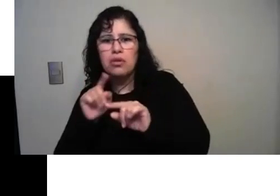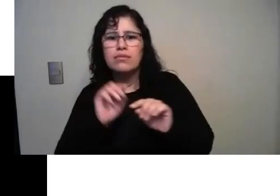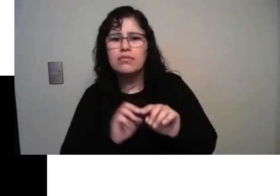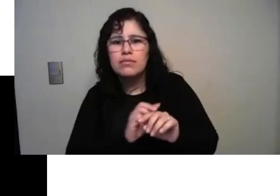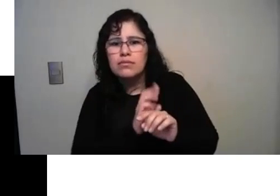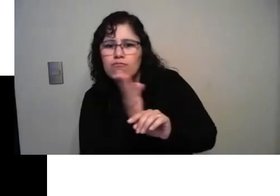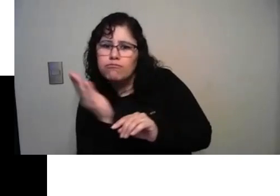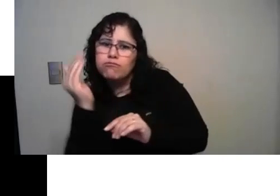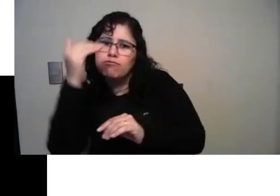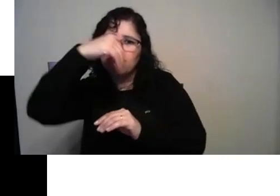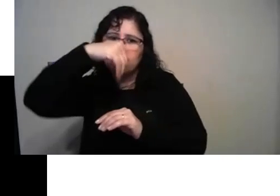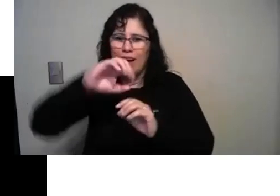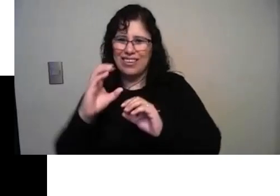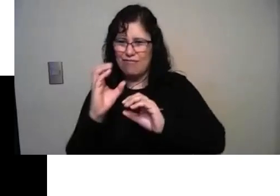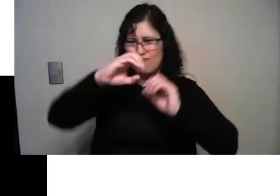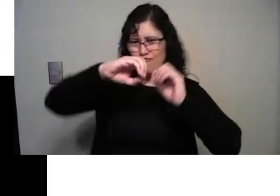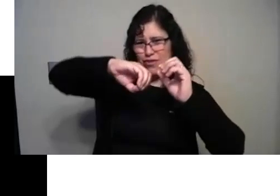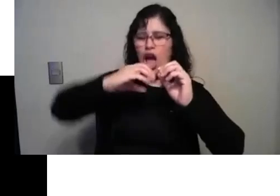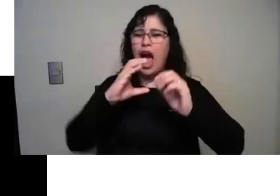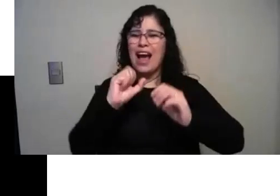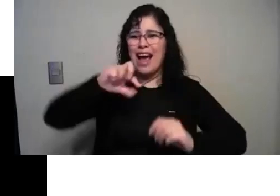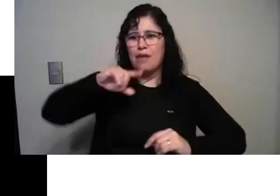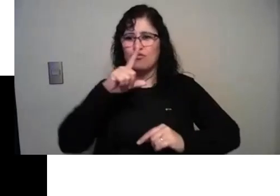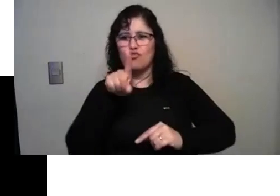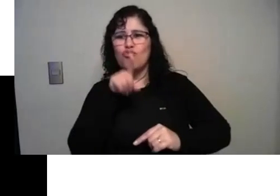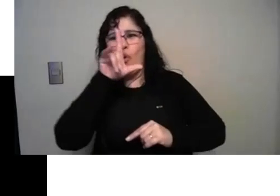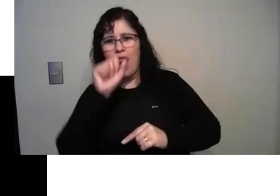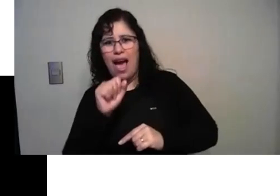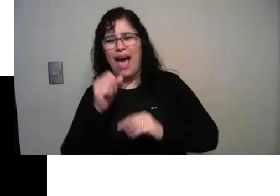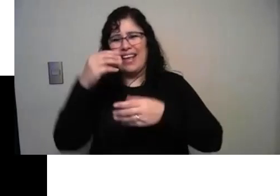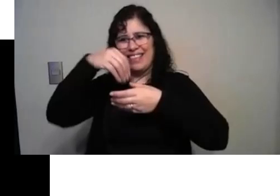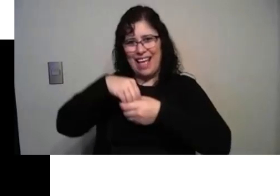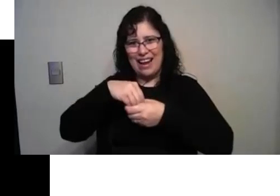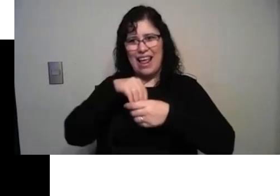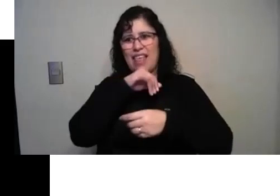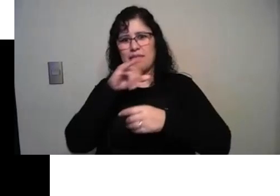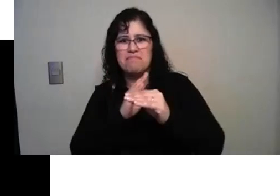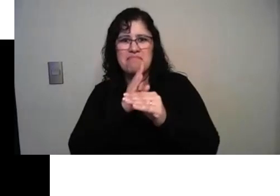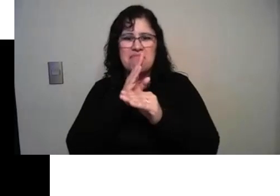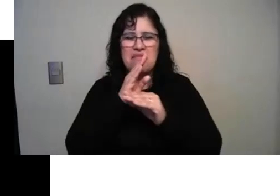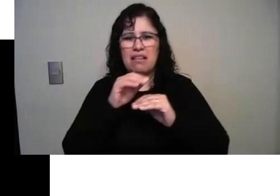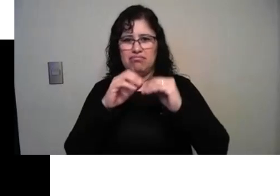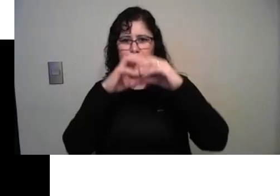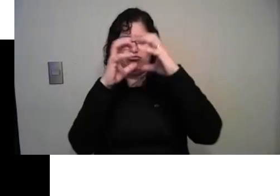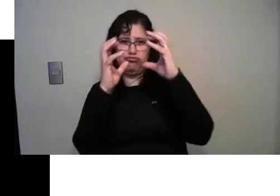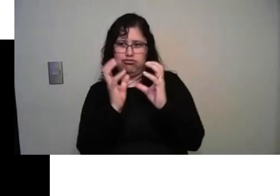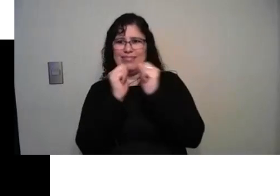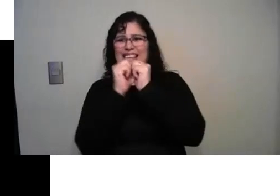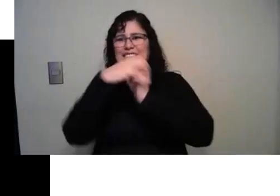cápsula interna, corona radiada y finalmente llegan a la corteza. Otra imagen que pueden ver